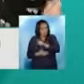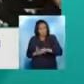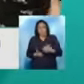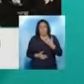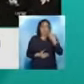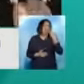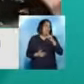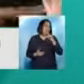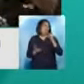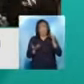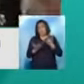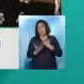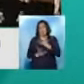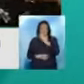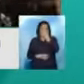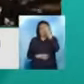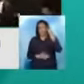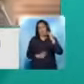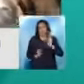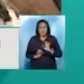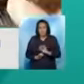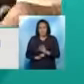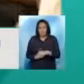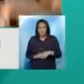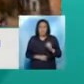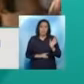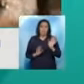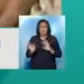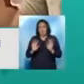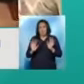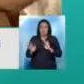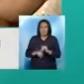el control, se olvida de su sitio.